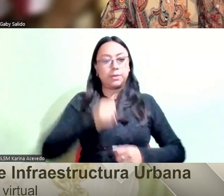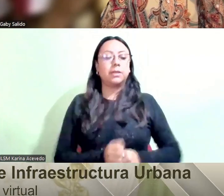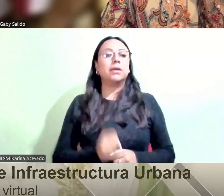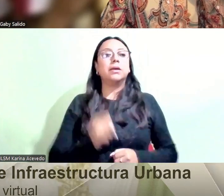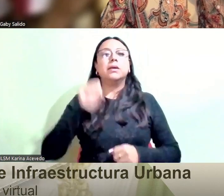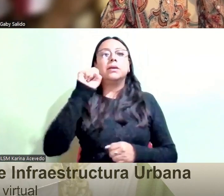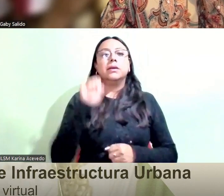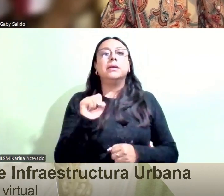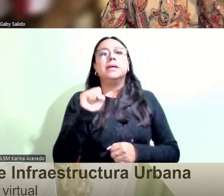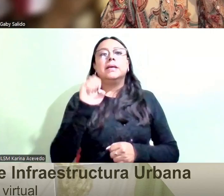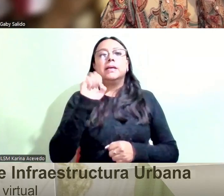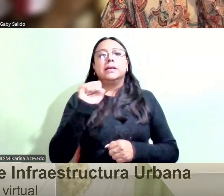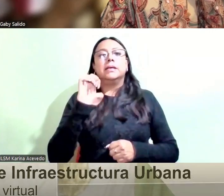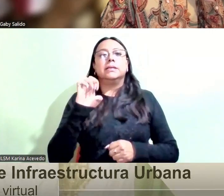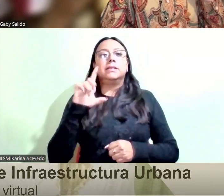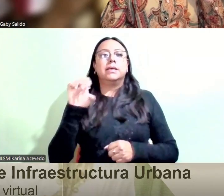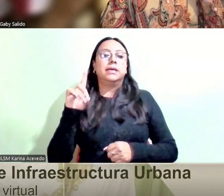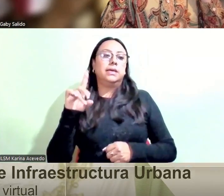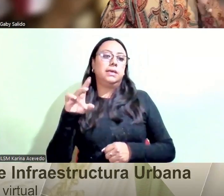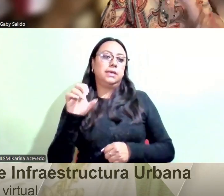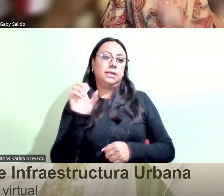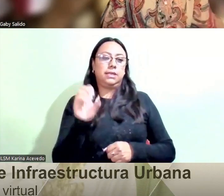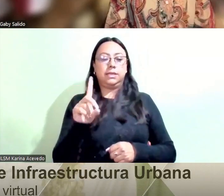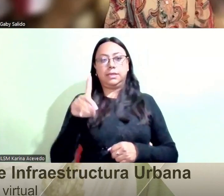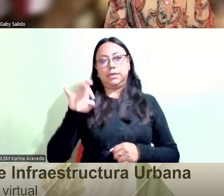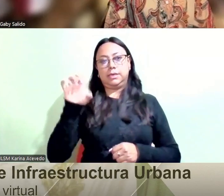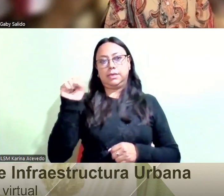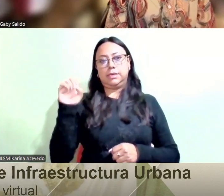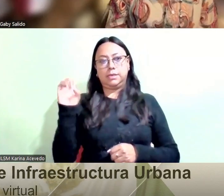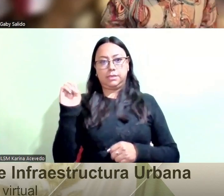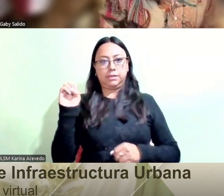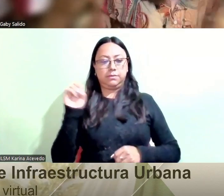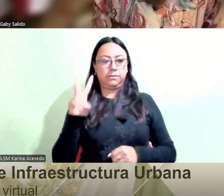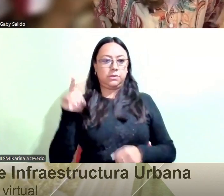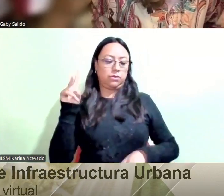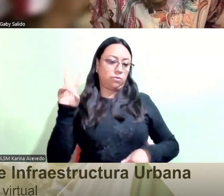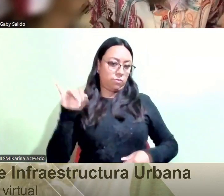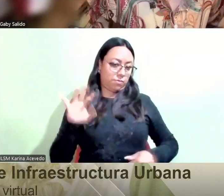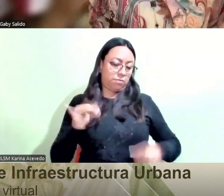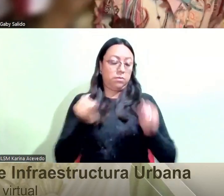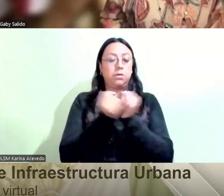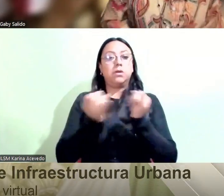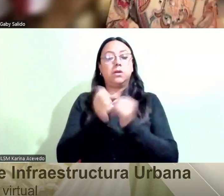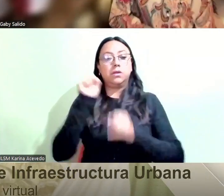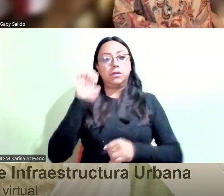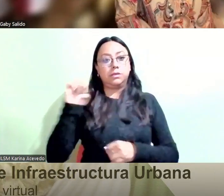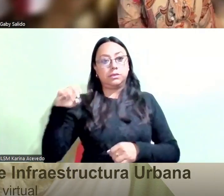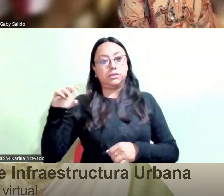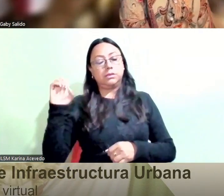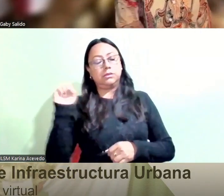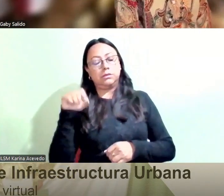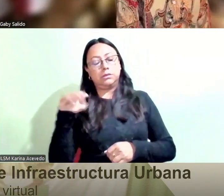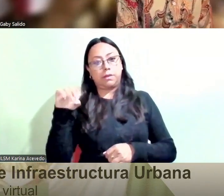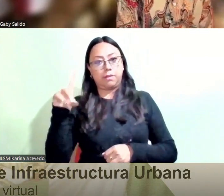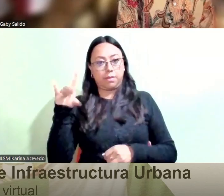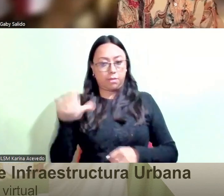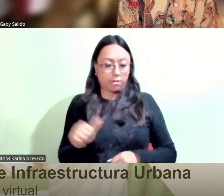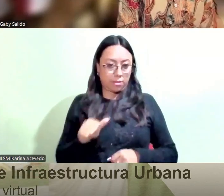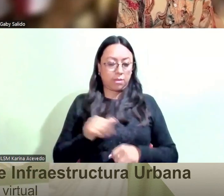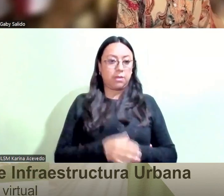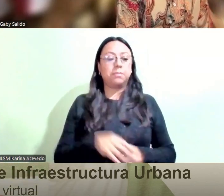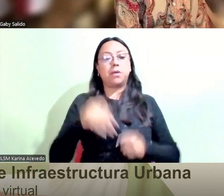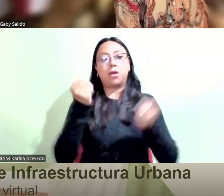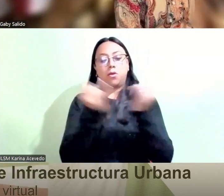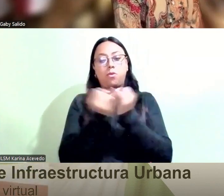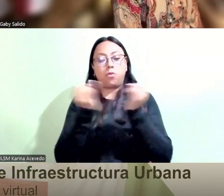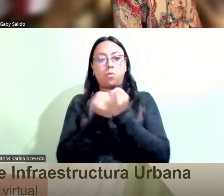la Secretaría del Medio Ambiente, el Sistema de Agua, la Secretaría de Movilidad, la Secretaría de Gestión Integral de Riesgos y Protección